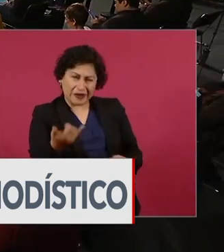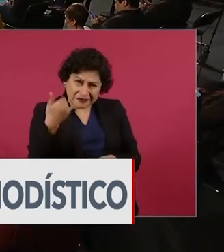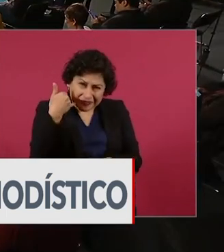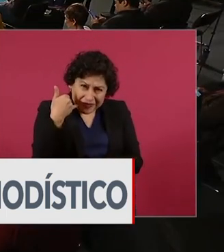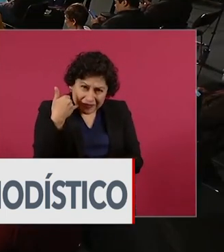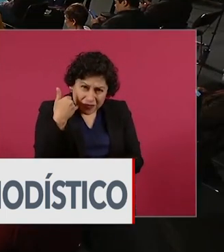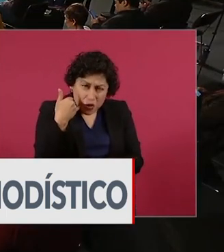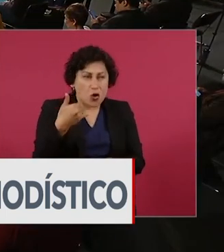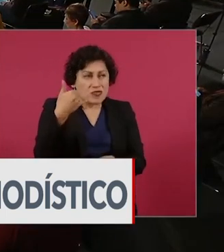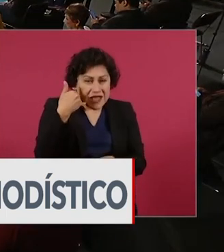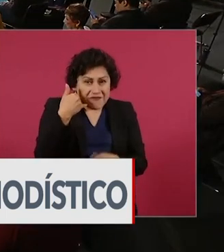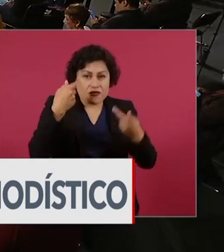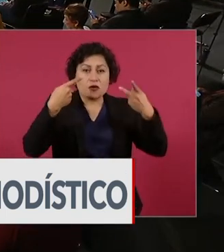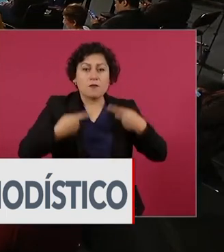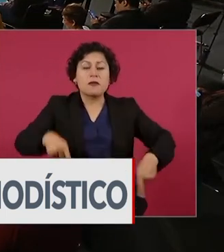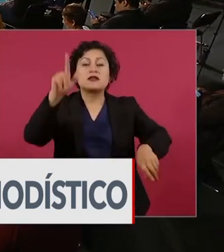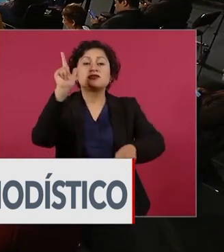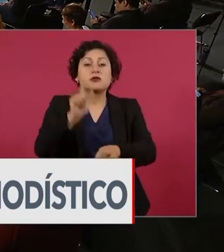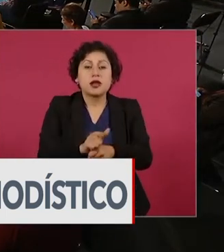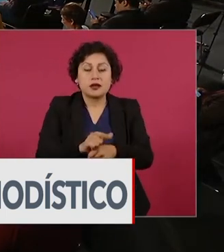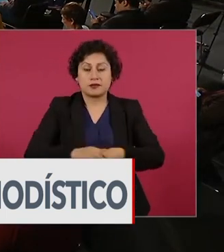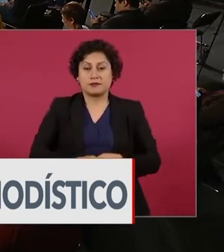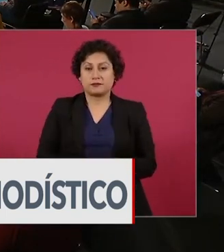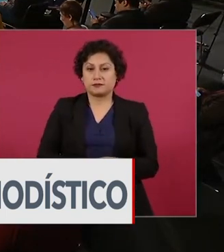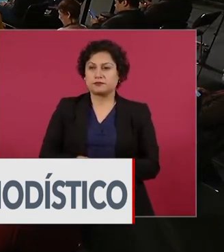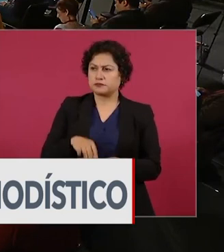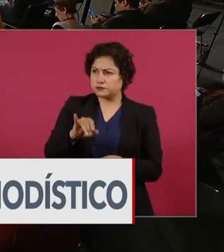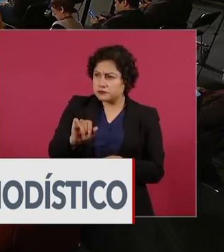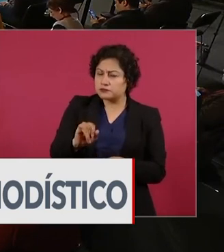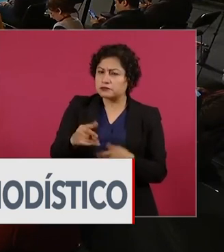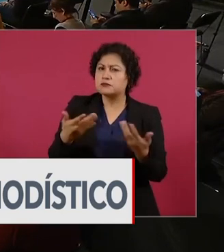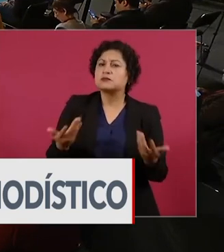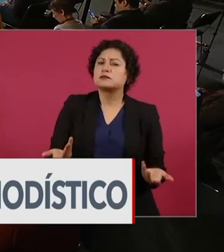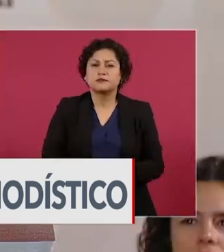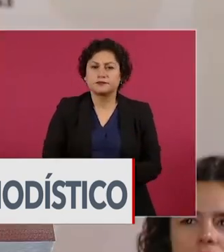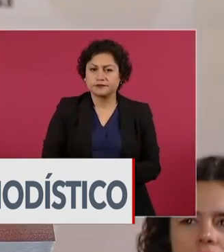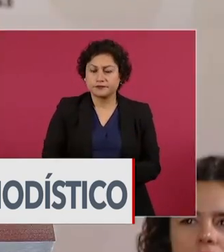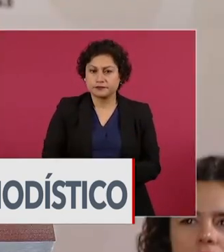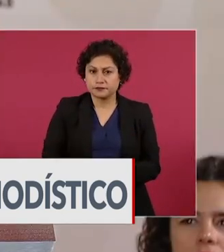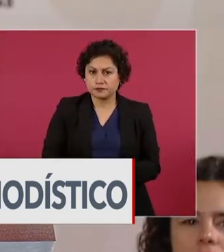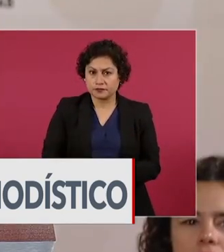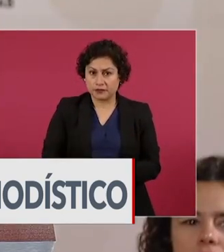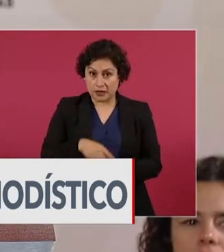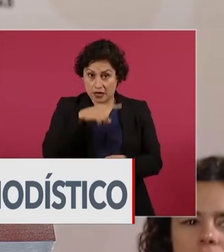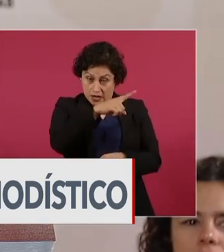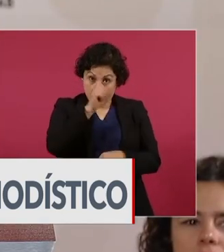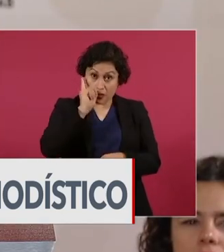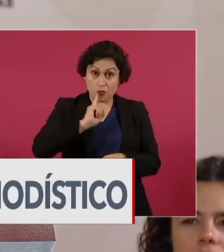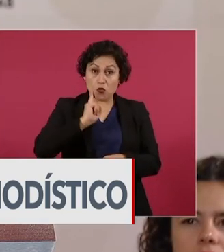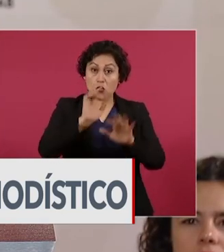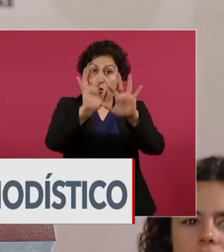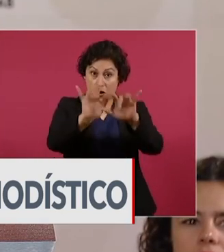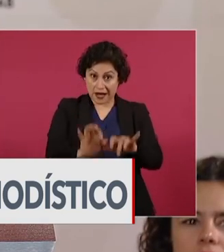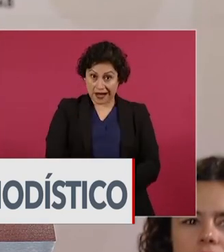que dio a conocer es el teléfono personal. ¿Y qué pasa cuando esta periodista me está calumniando y me